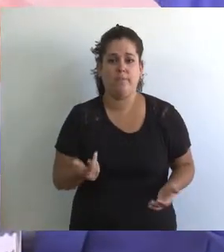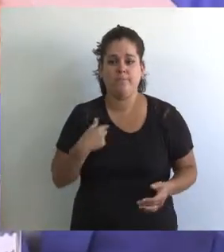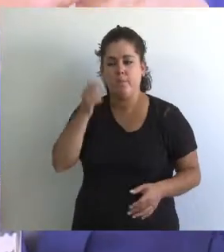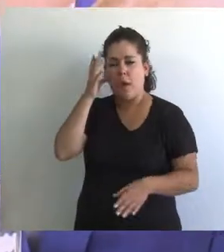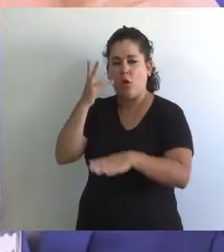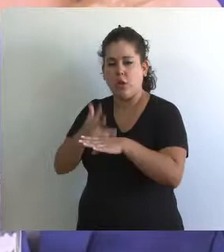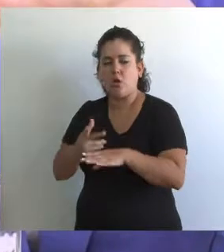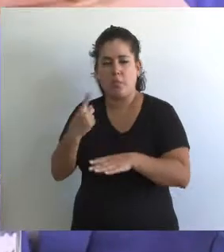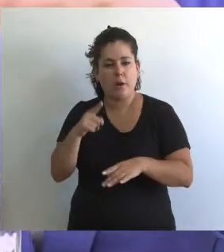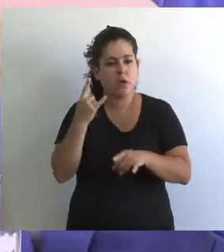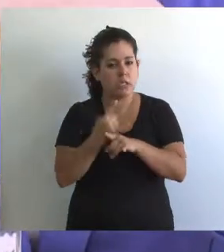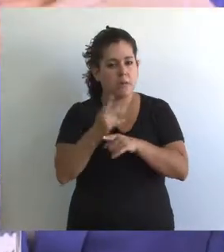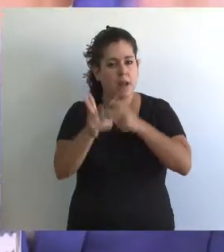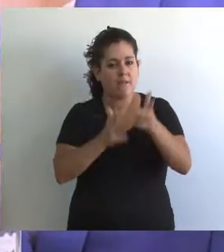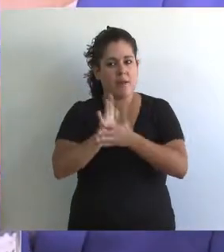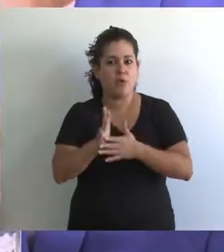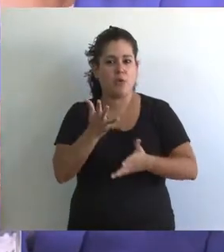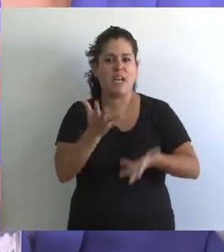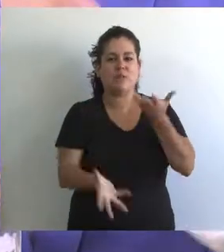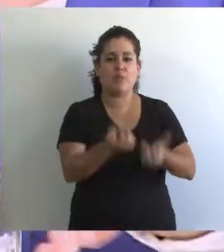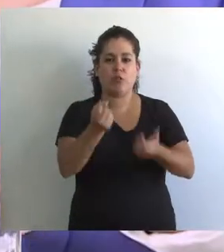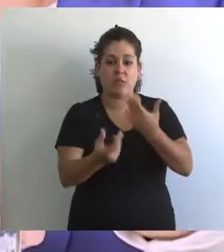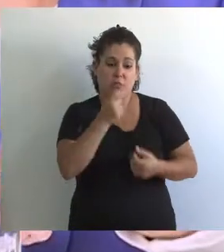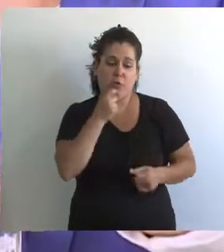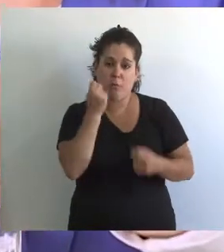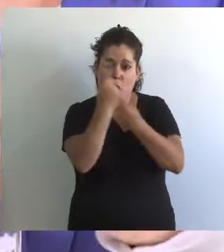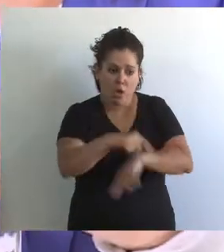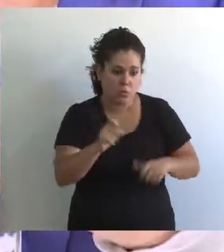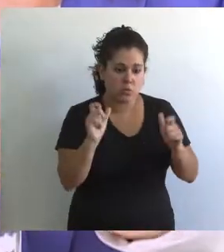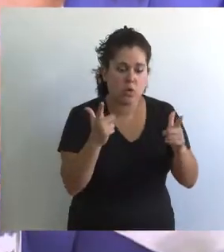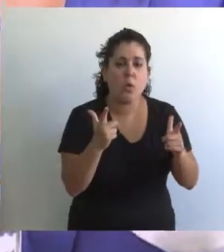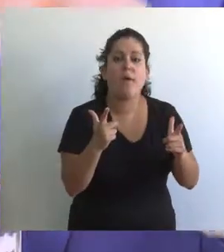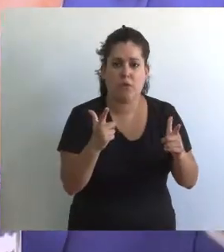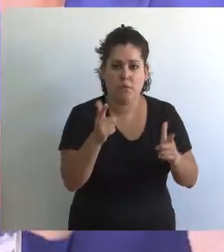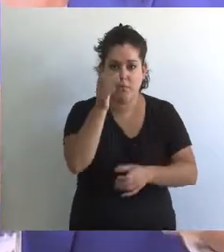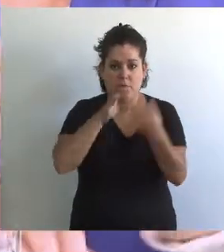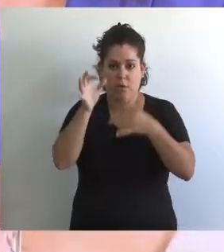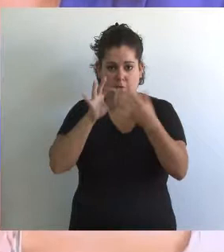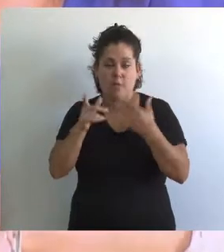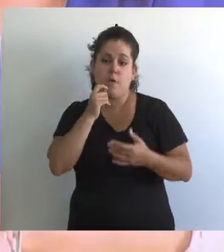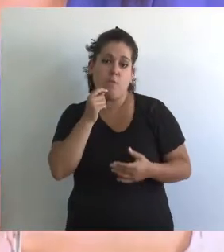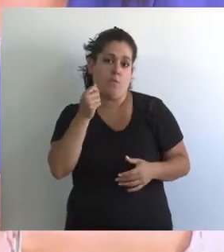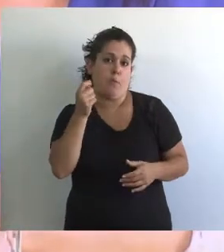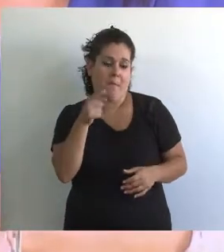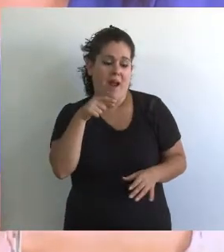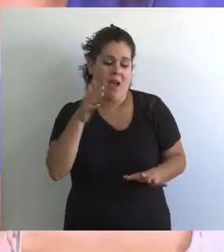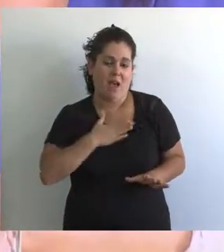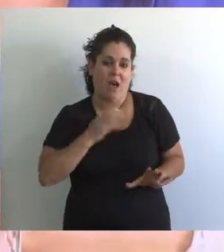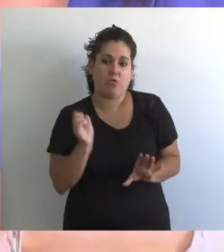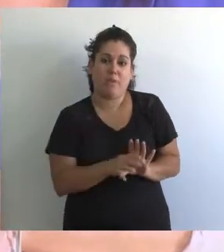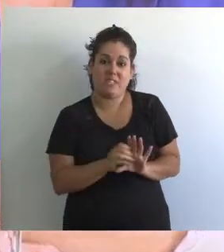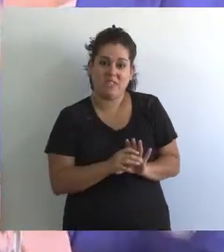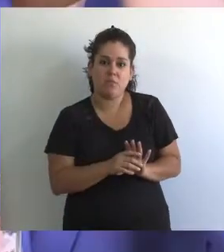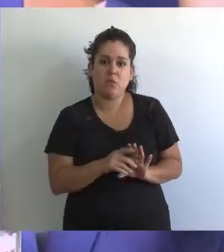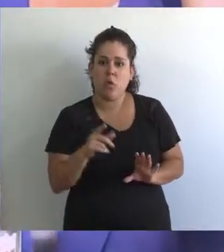te interrumpo con esto, siempre hablamos de plata y de explotación, ahí si no tenés los recursos no te queda otra que asociarte pero para explotar. un autoabastecimiento no